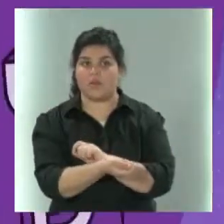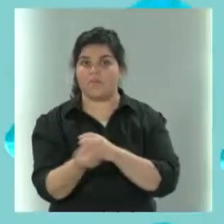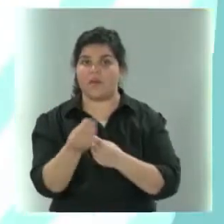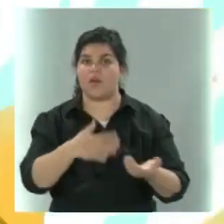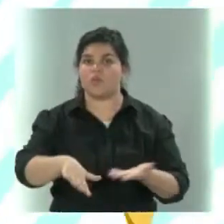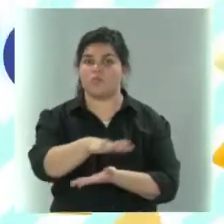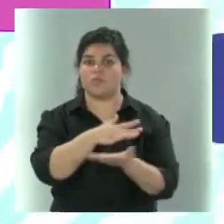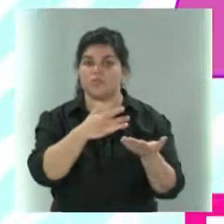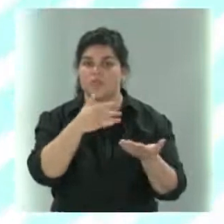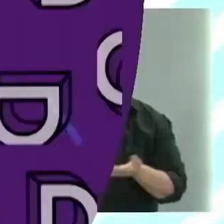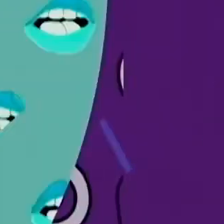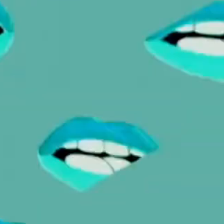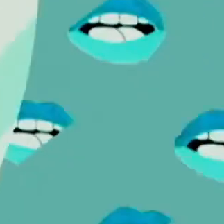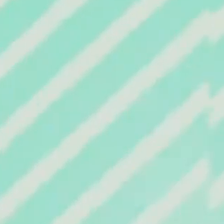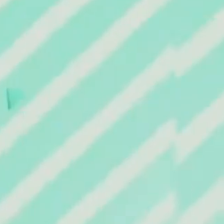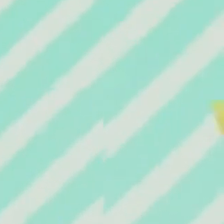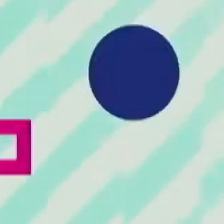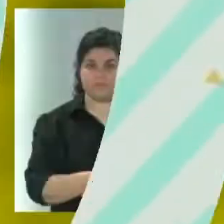mendocina.